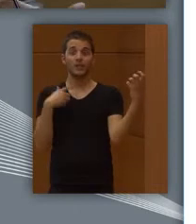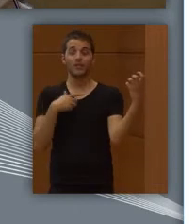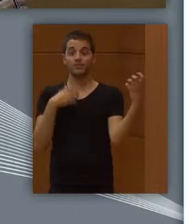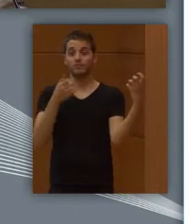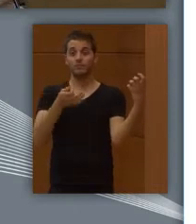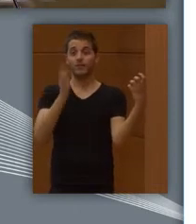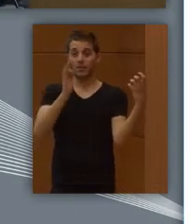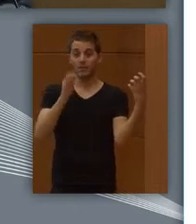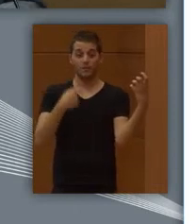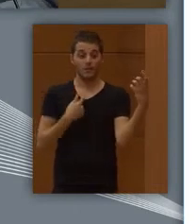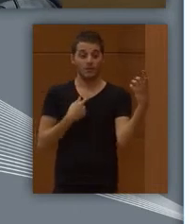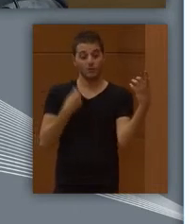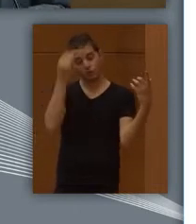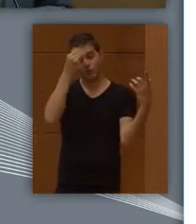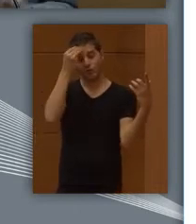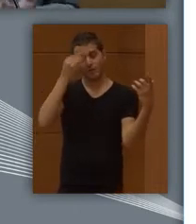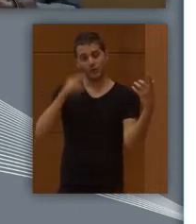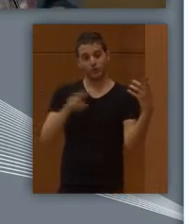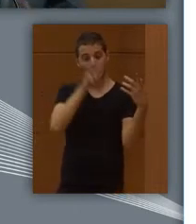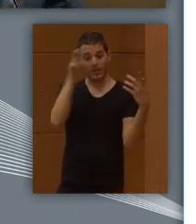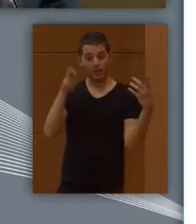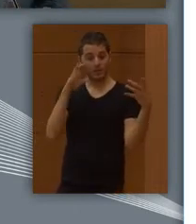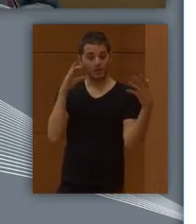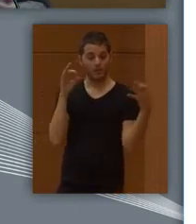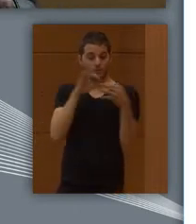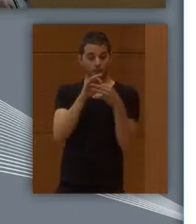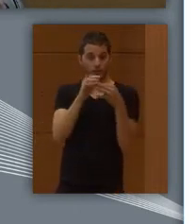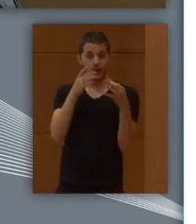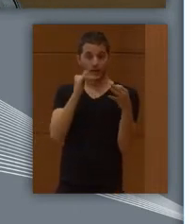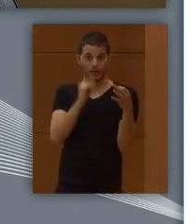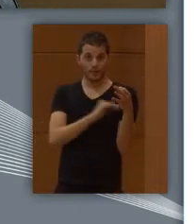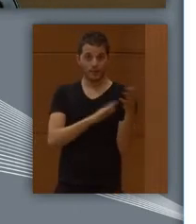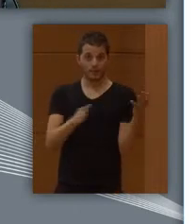porque me parece pertinente para el tema del que vamos a hablar, ¿no?